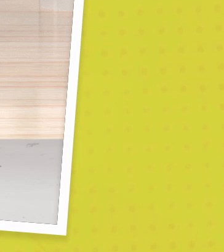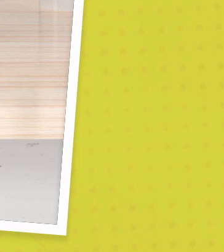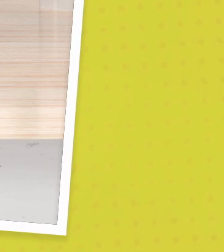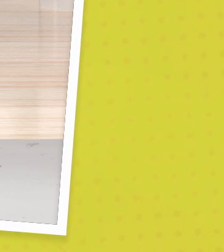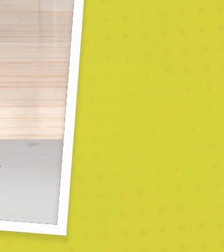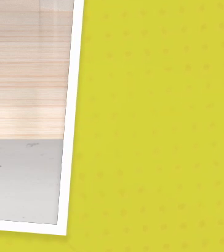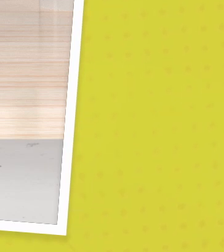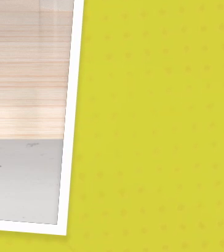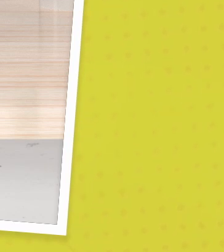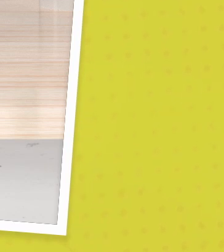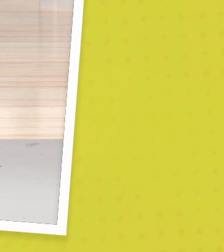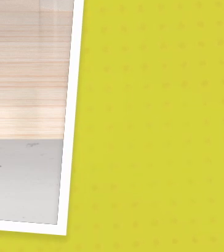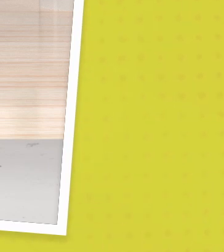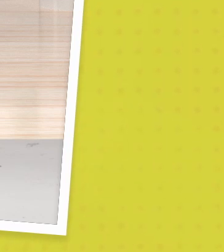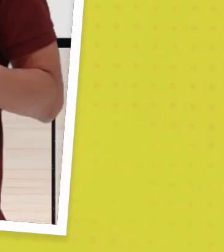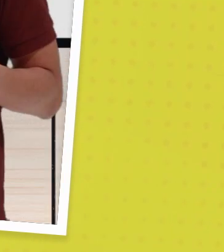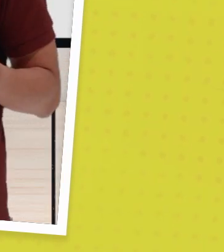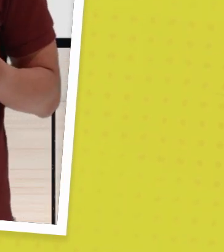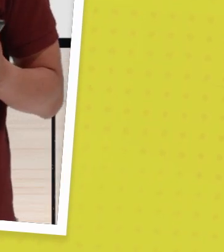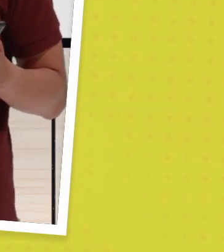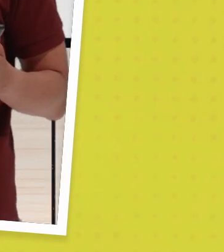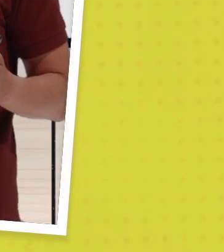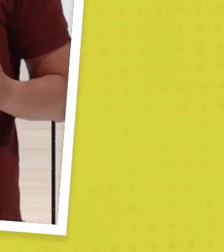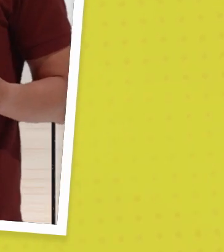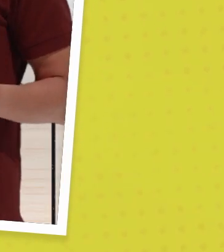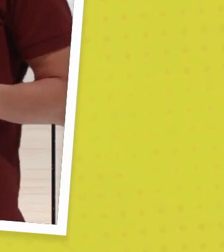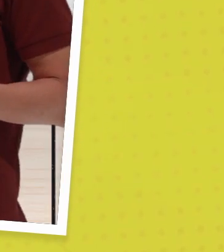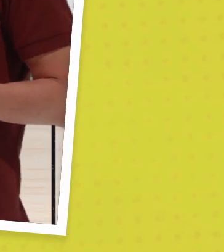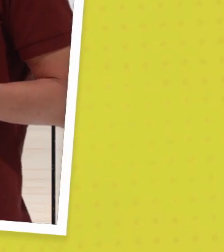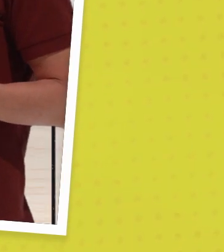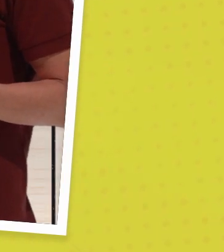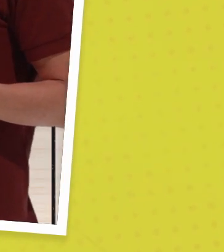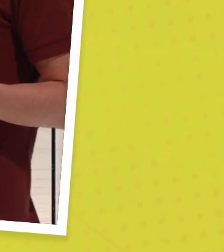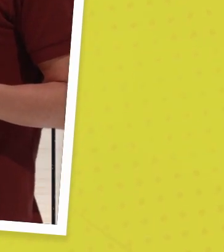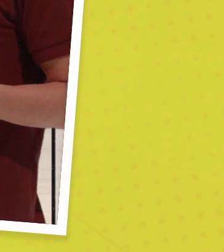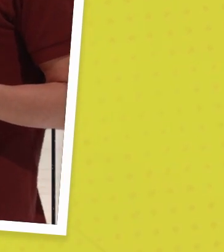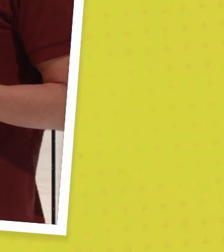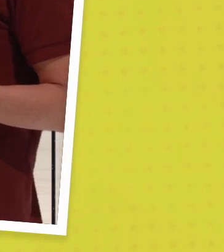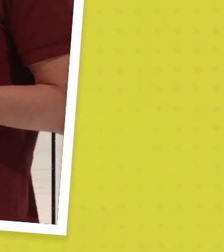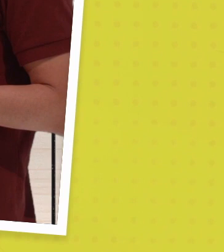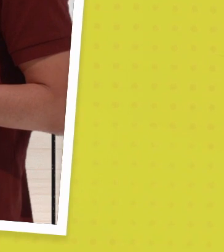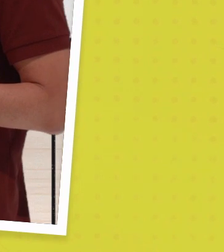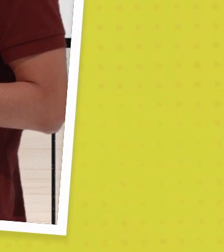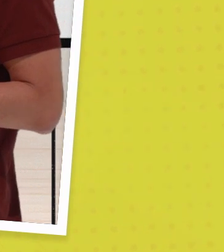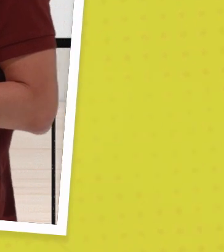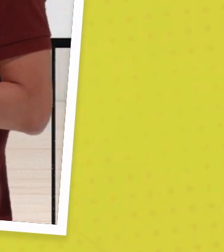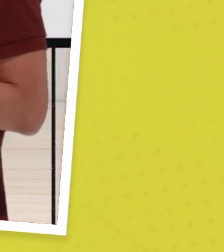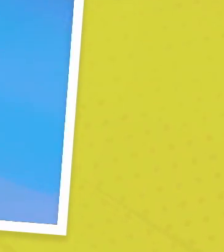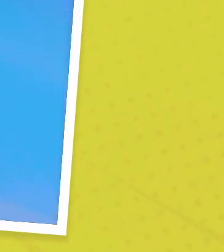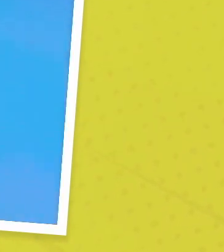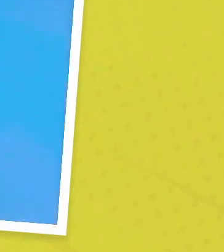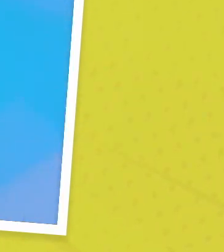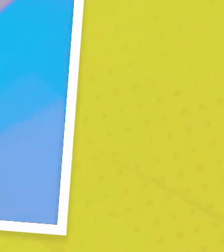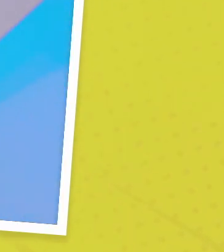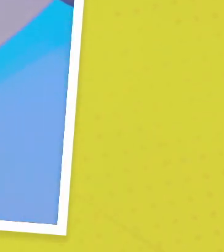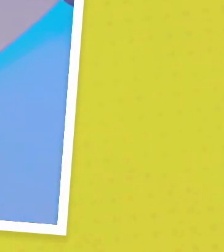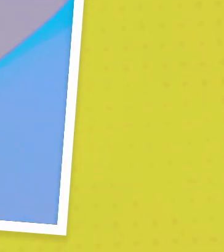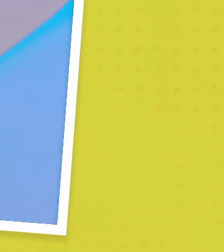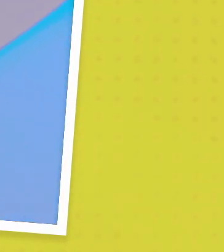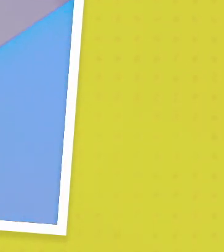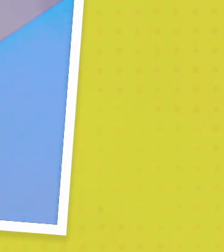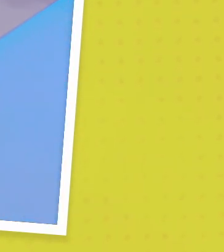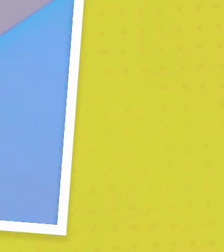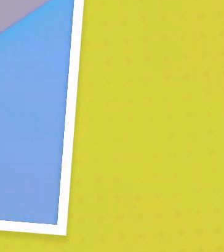proyecto número 3 de Educación General Básica Superior. Decisiones responsables cuidan el planeta.